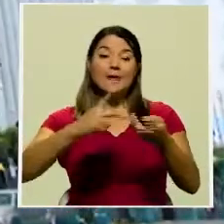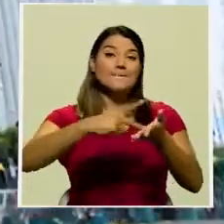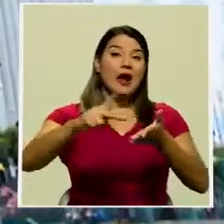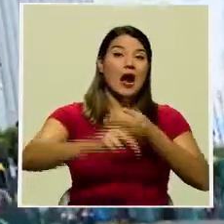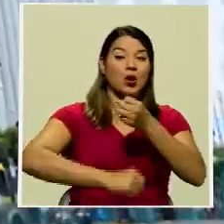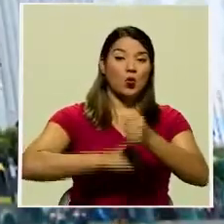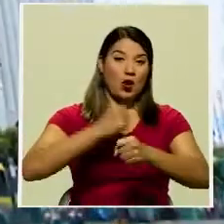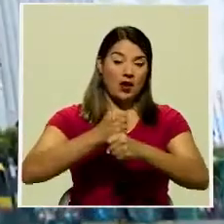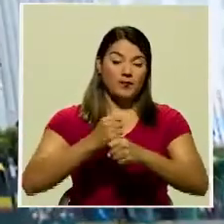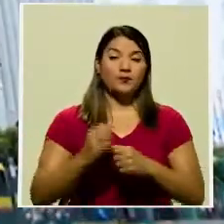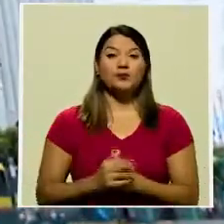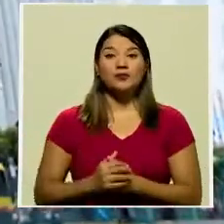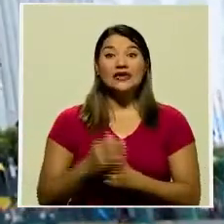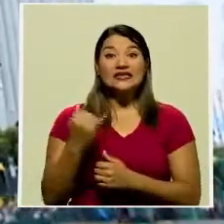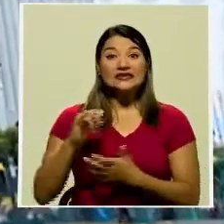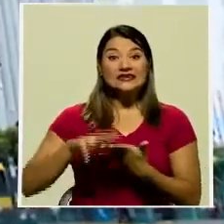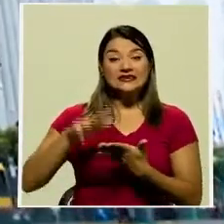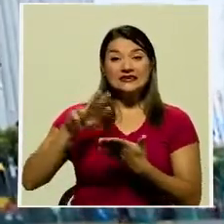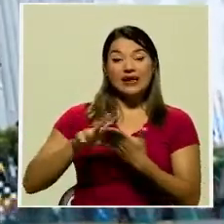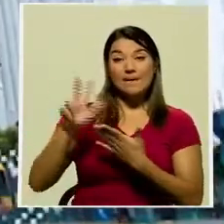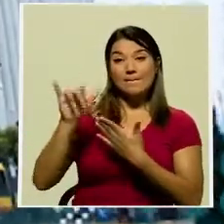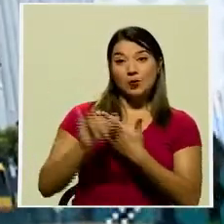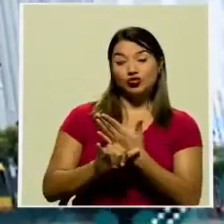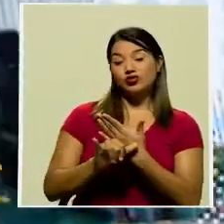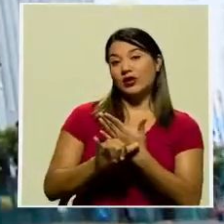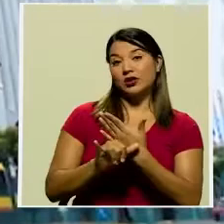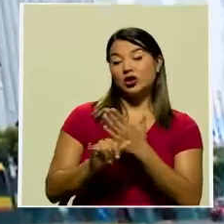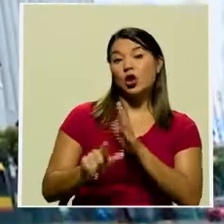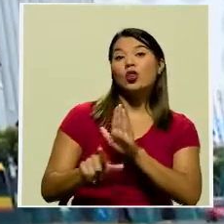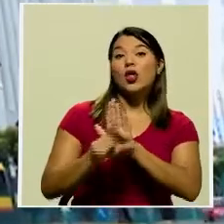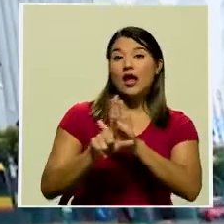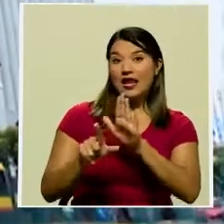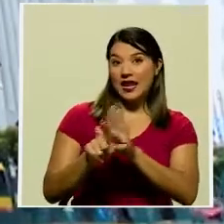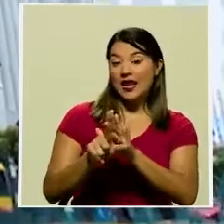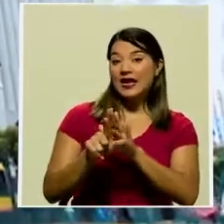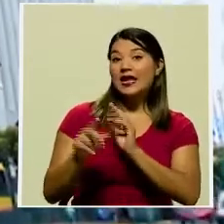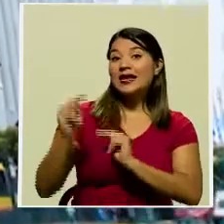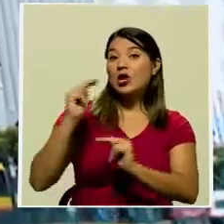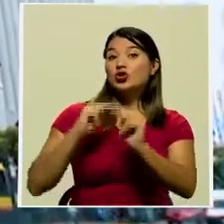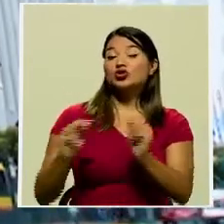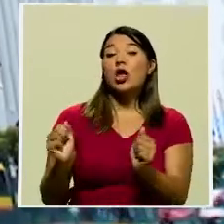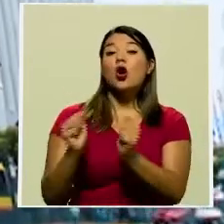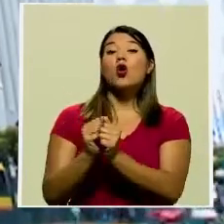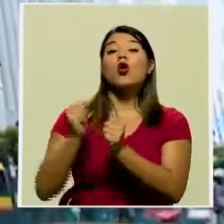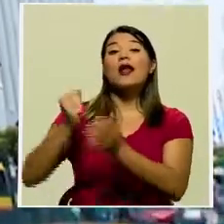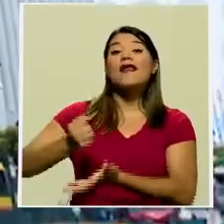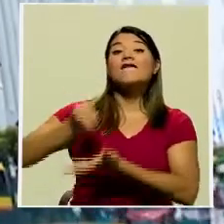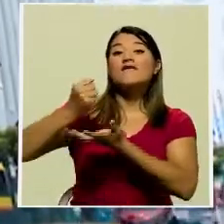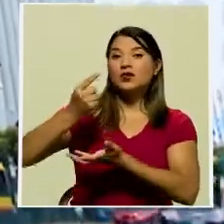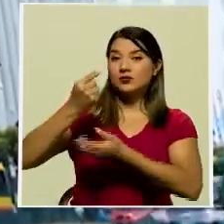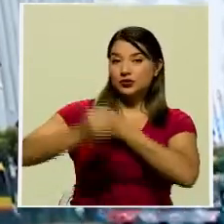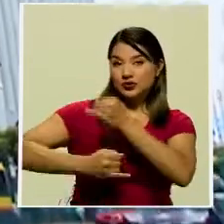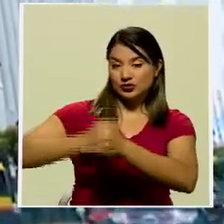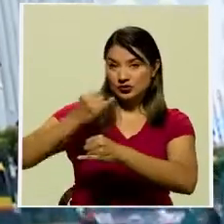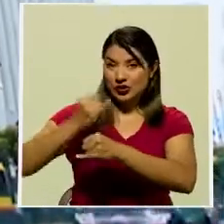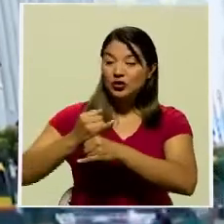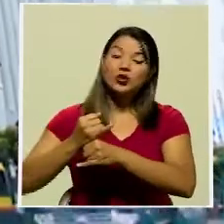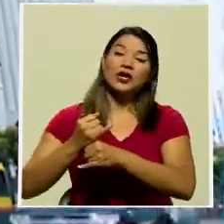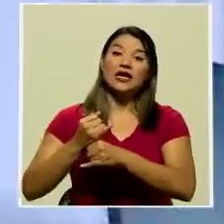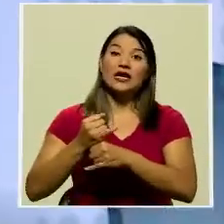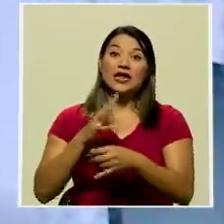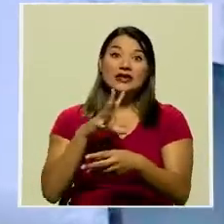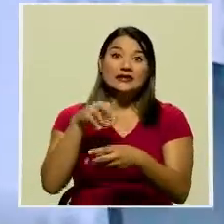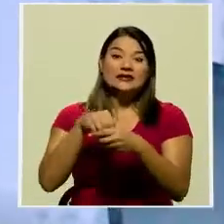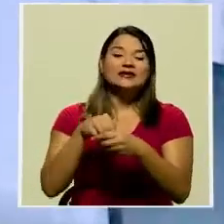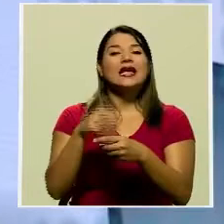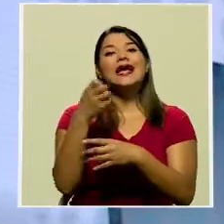Si se aprueba el proyecto de ley contemplado en la negociación con el Fondo Monetario Internacional que pretende que 14 empresas del Estado aporten